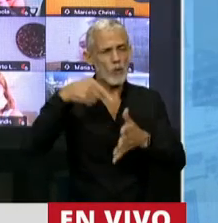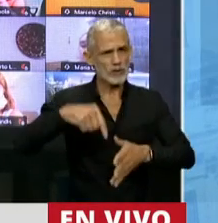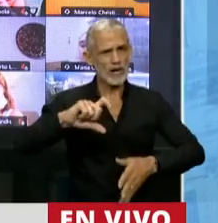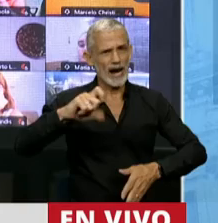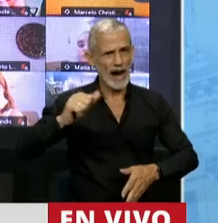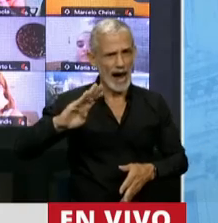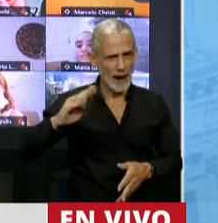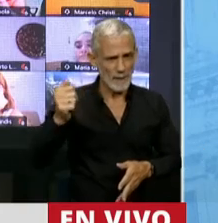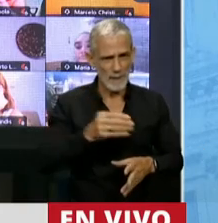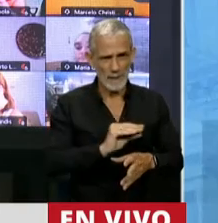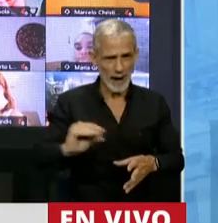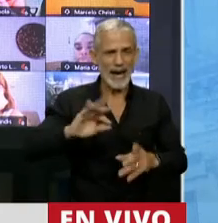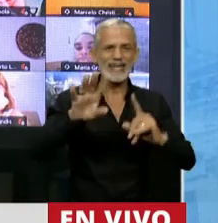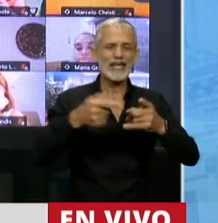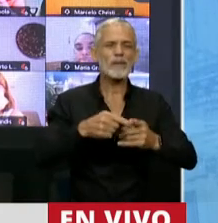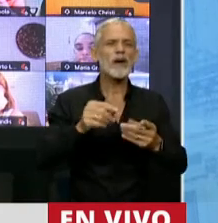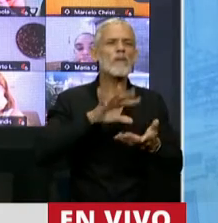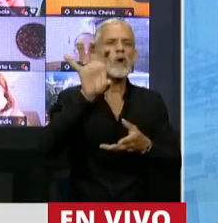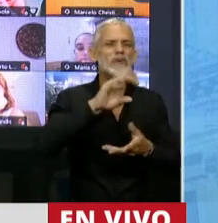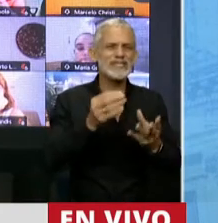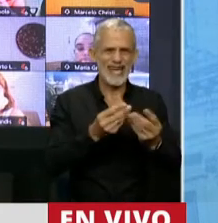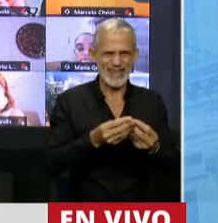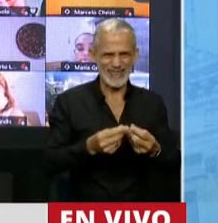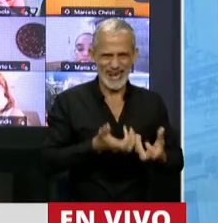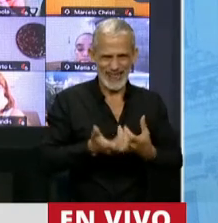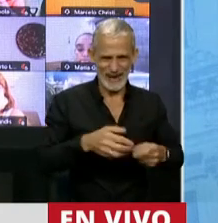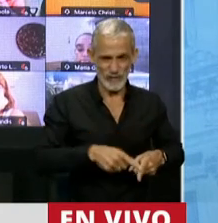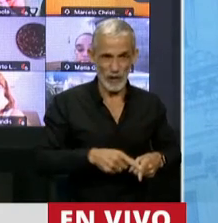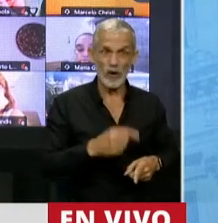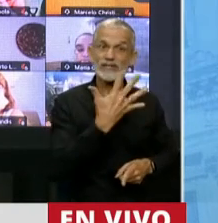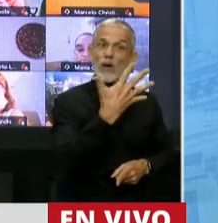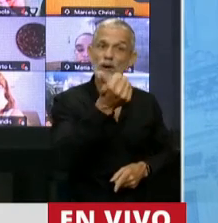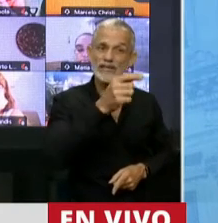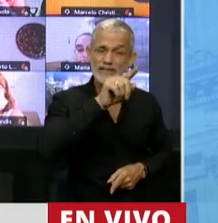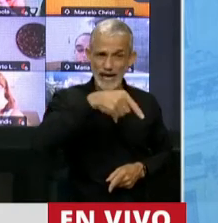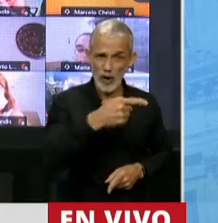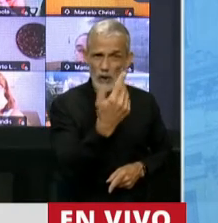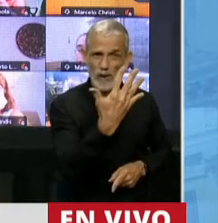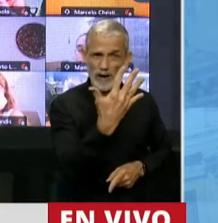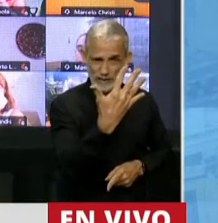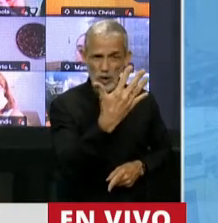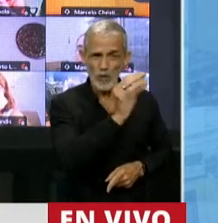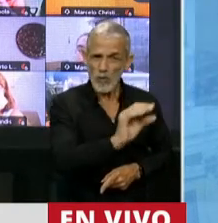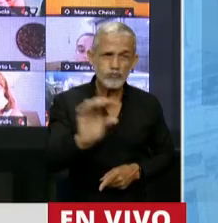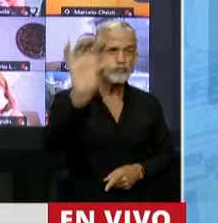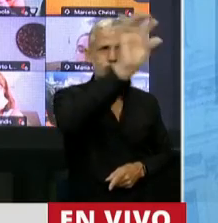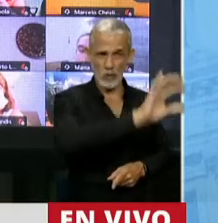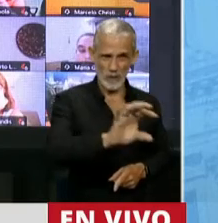y la provincia de Tierra del Fuego, y el 56.66 restante